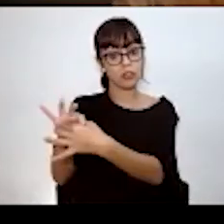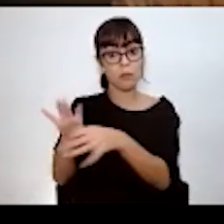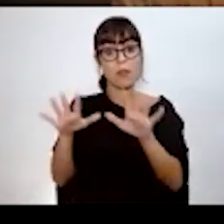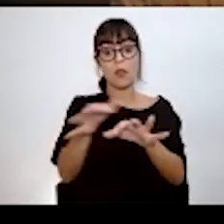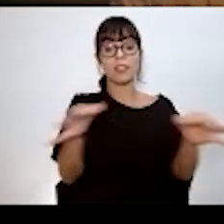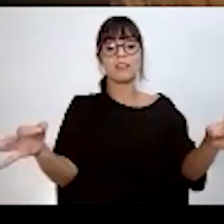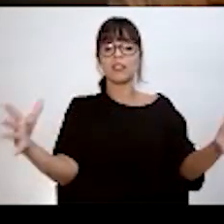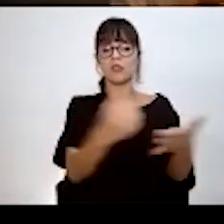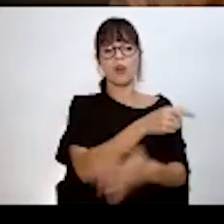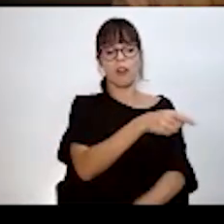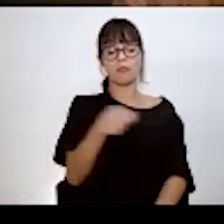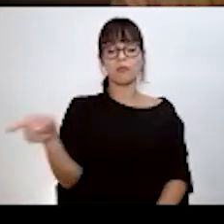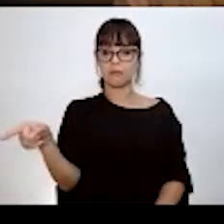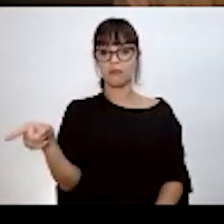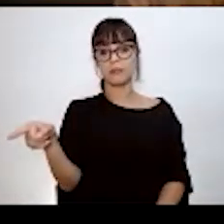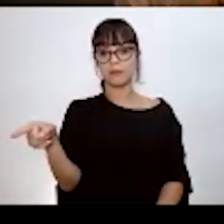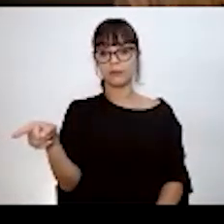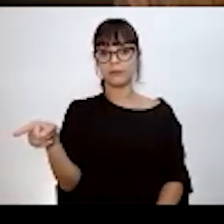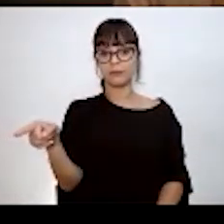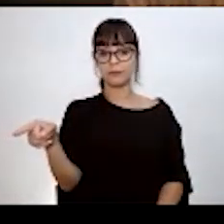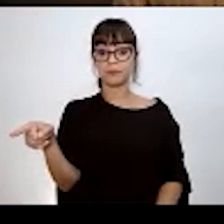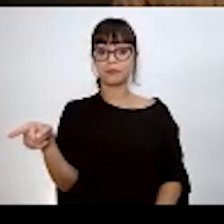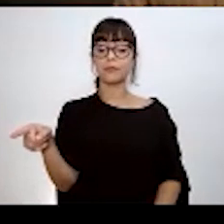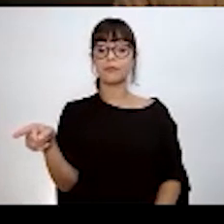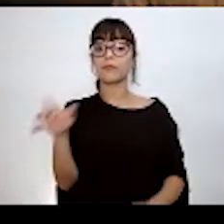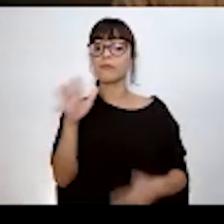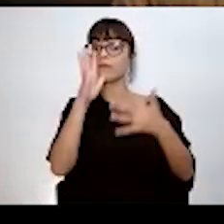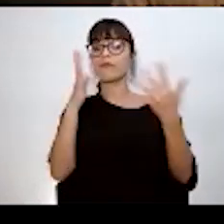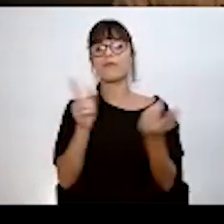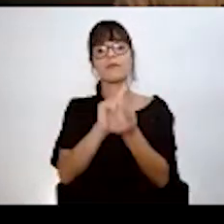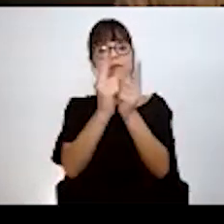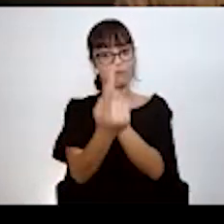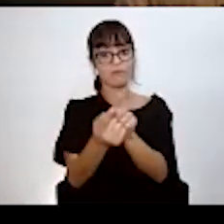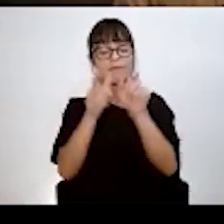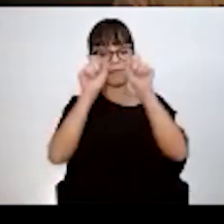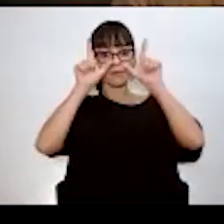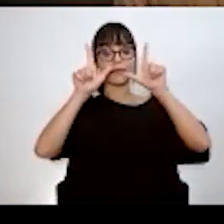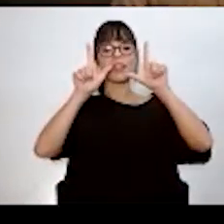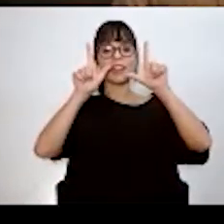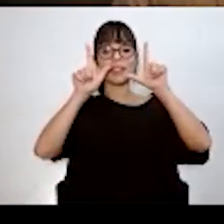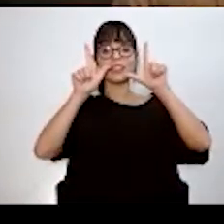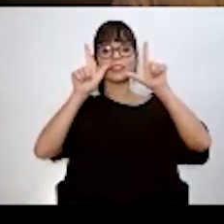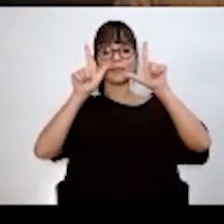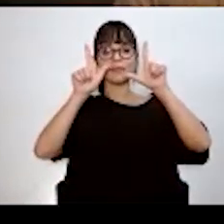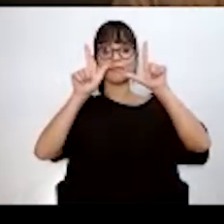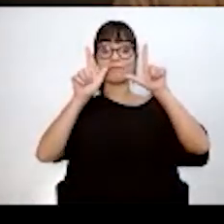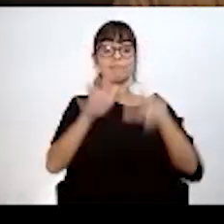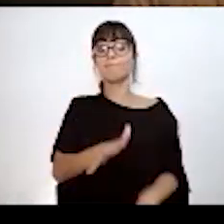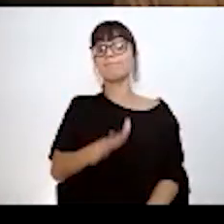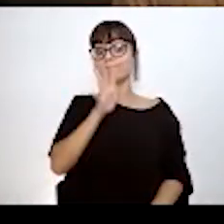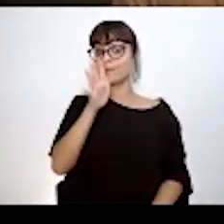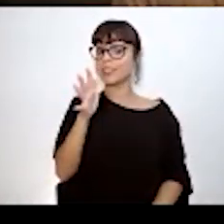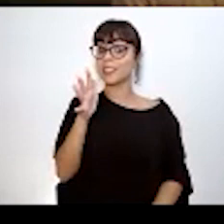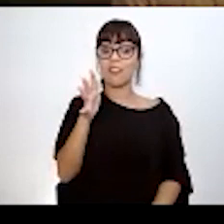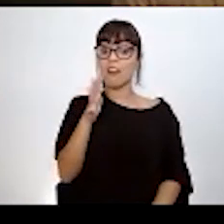se apunta a que se están empezando a observar cambios que tienen que tener algún tipo de explicación, pero falta